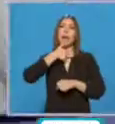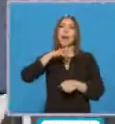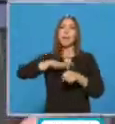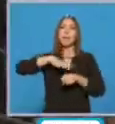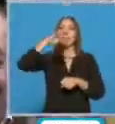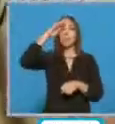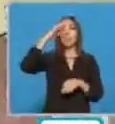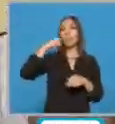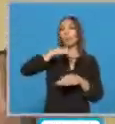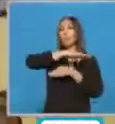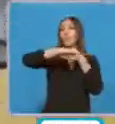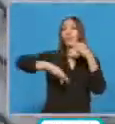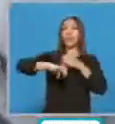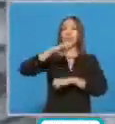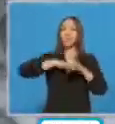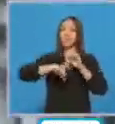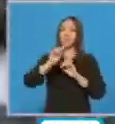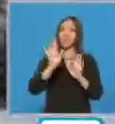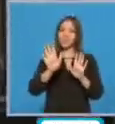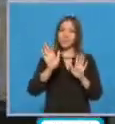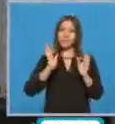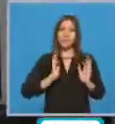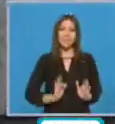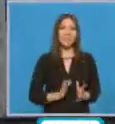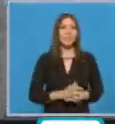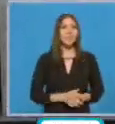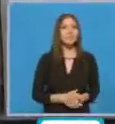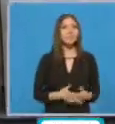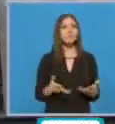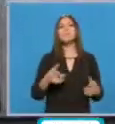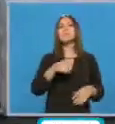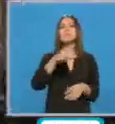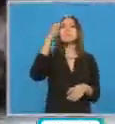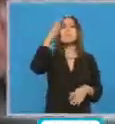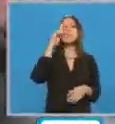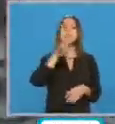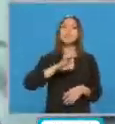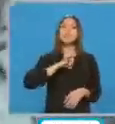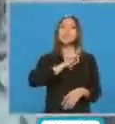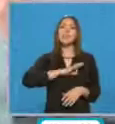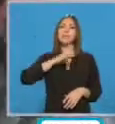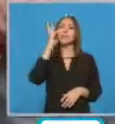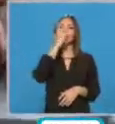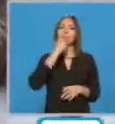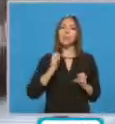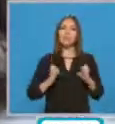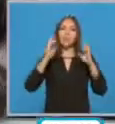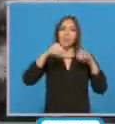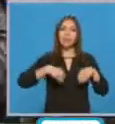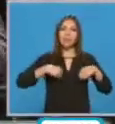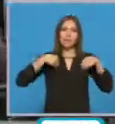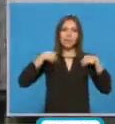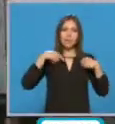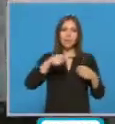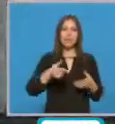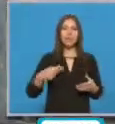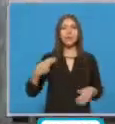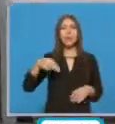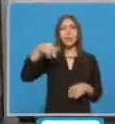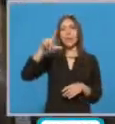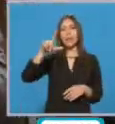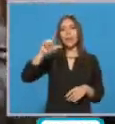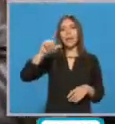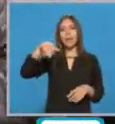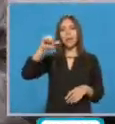aloquen. Maestro, felicidades, qué bonito edificio vive, maestro. Muy amable, maestro. Aquí en La Mascota. Aquí en La